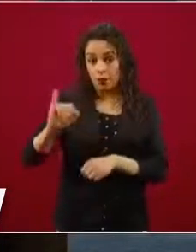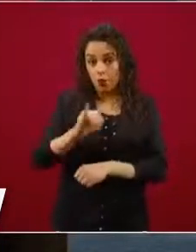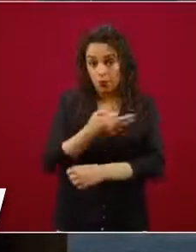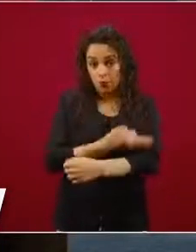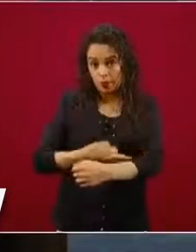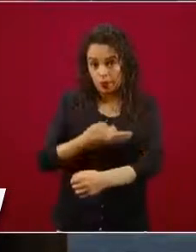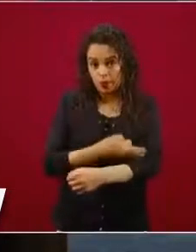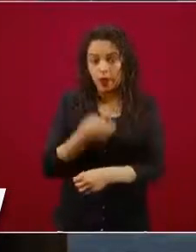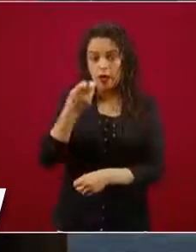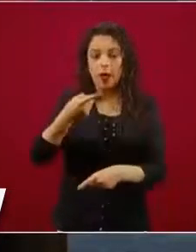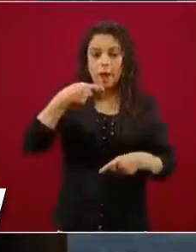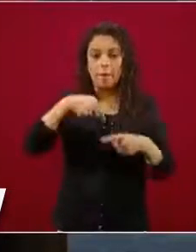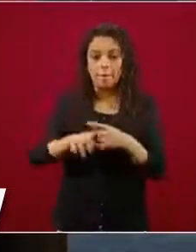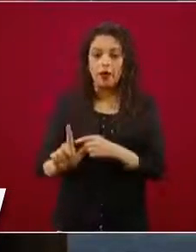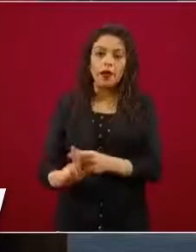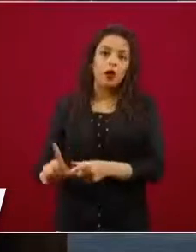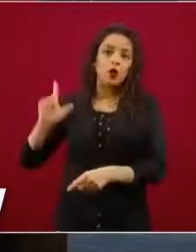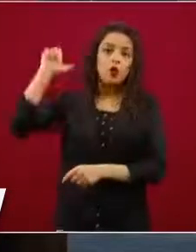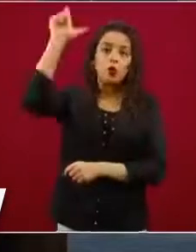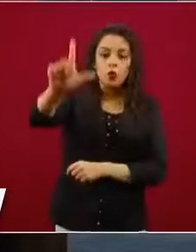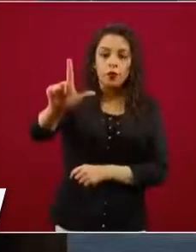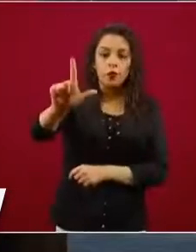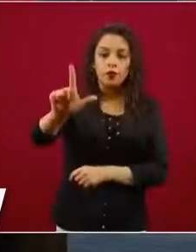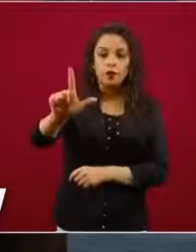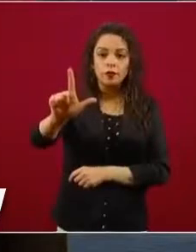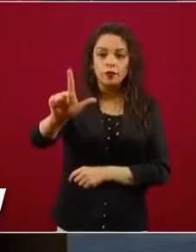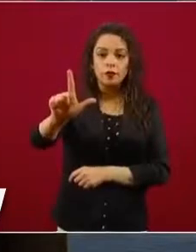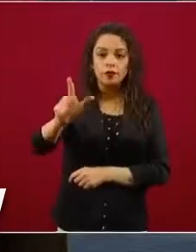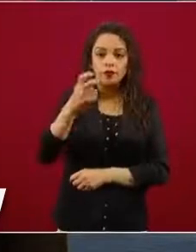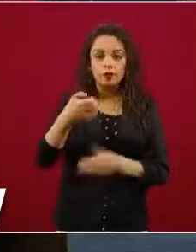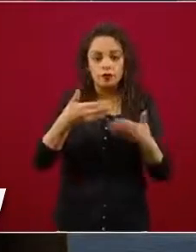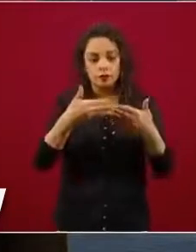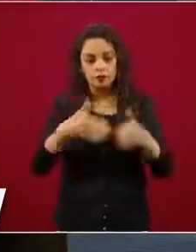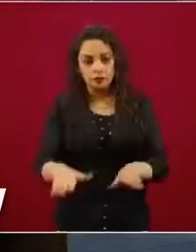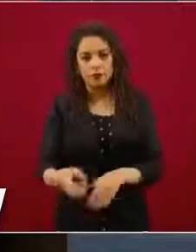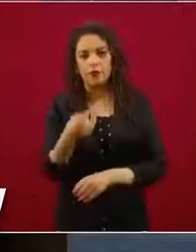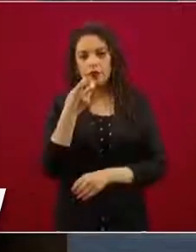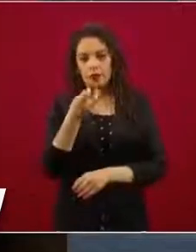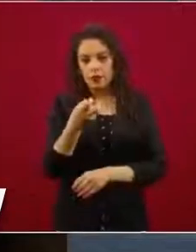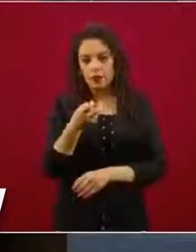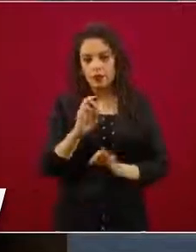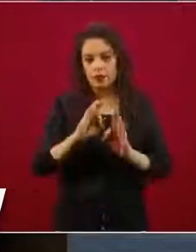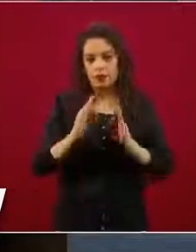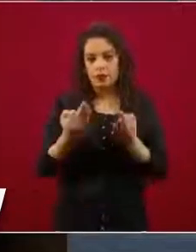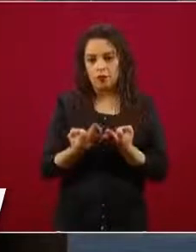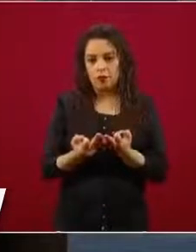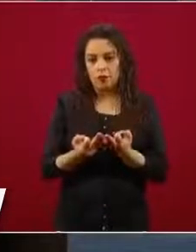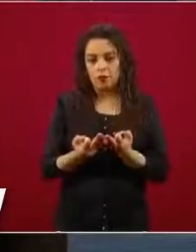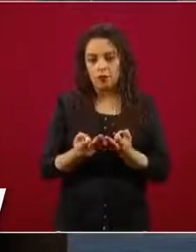en vigor el lunes siguiente. Ese es el mecanismo. Doctor,